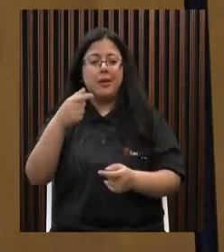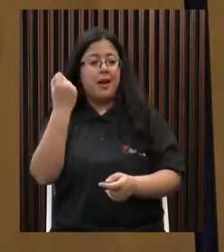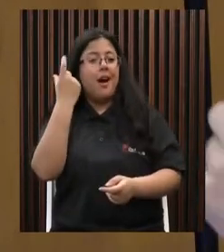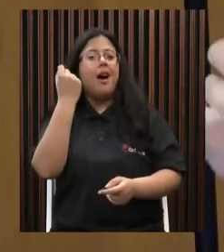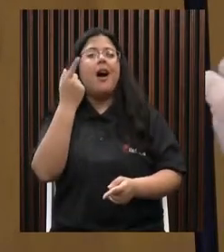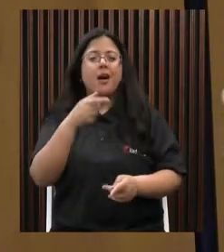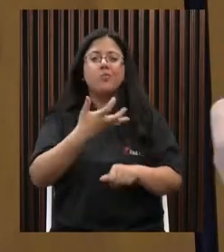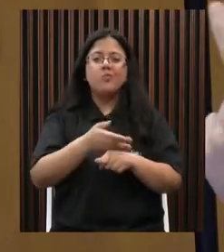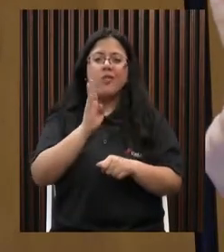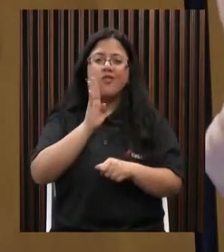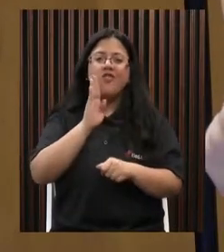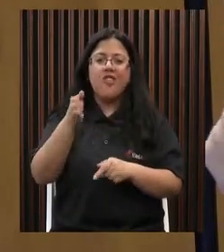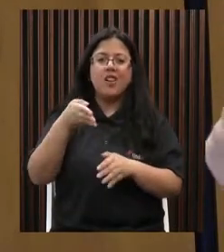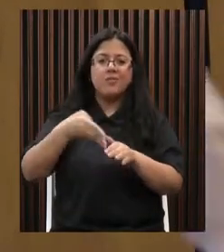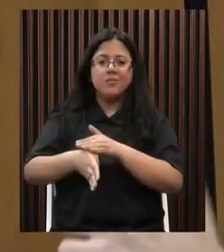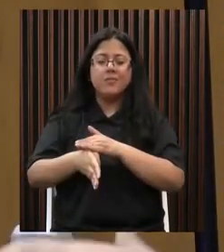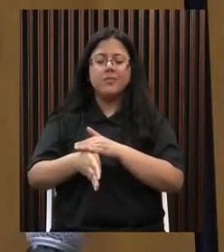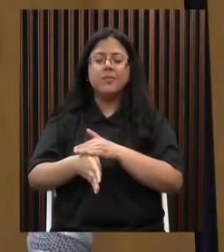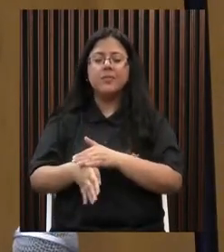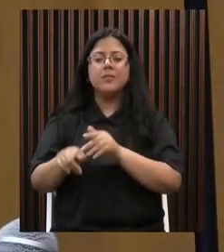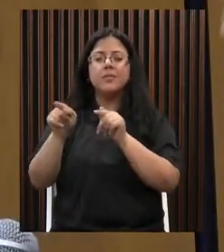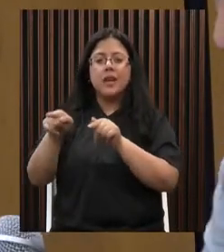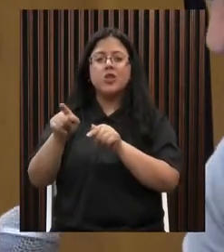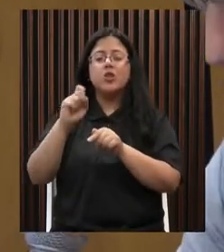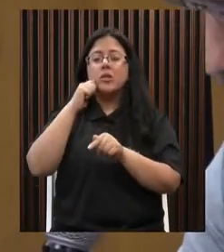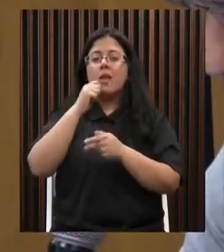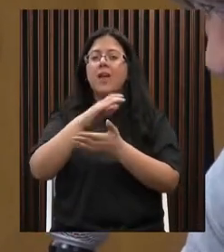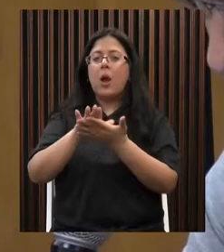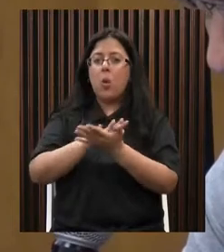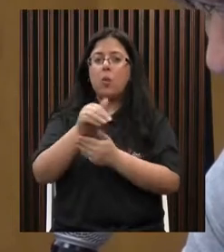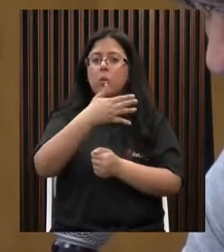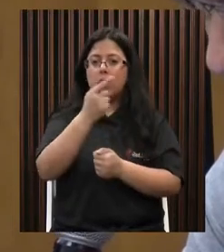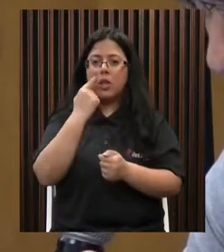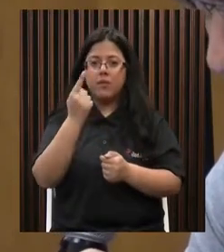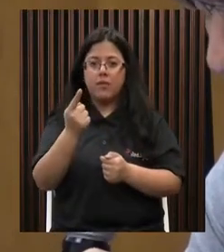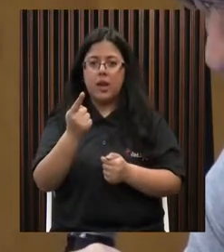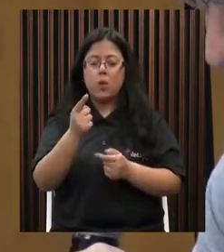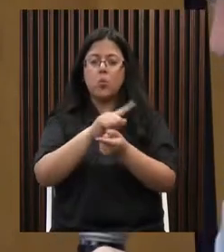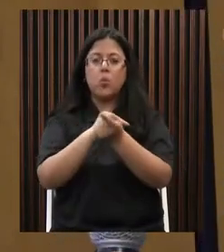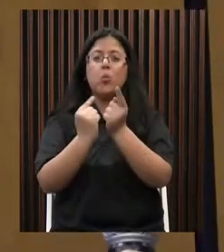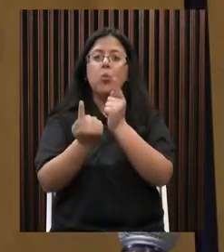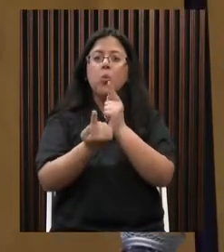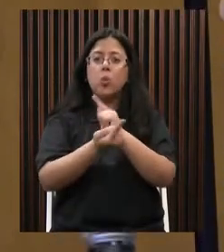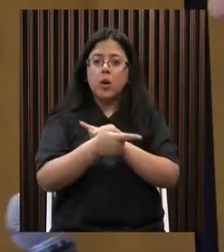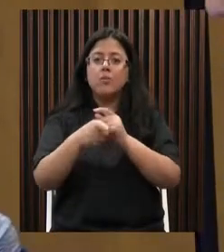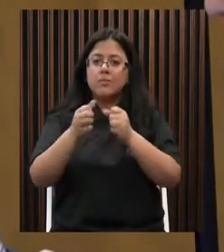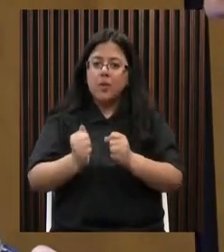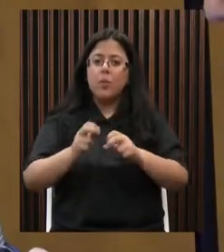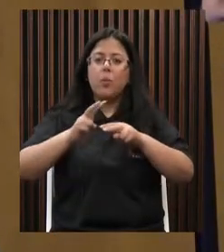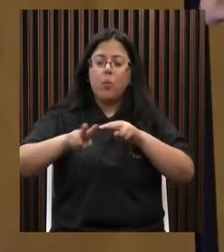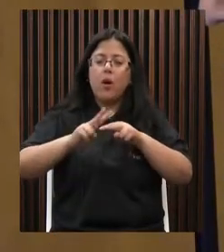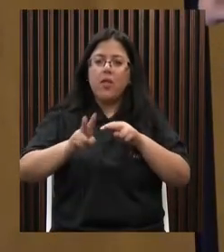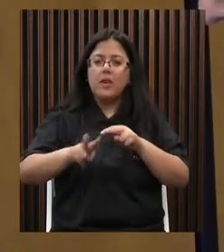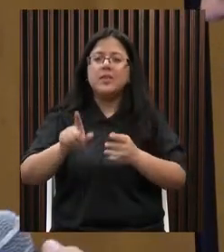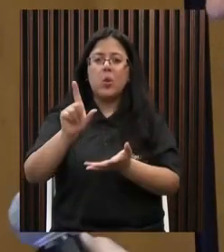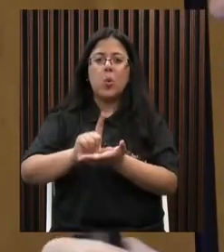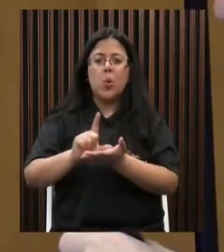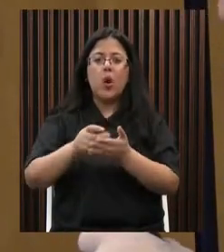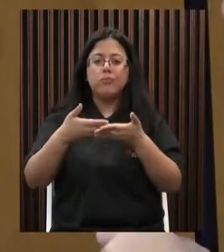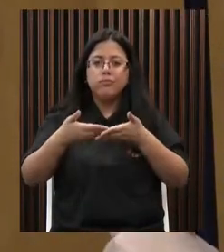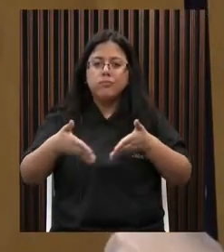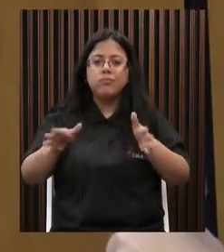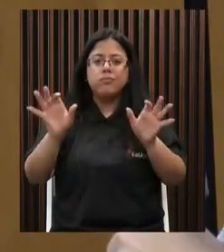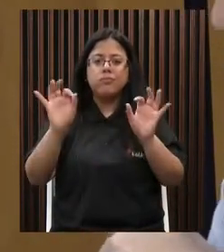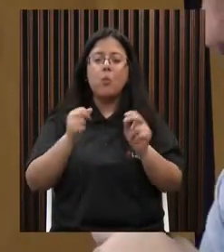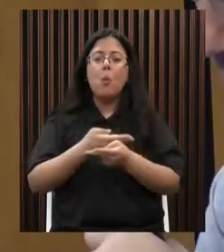tener este tipo de baño. Este es un ejemplo de un cambio estructural que se puede hacer en un espacio abierto,